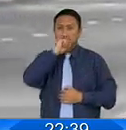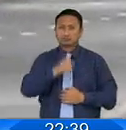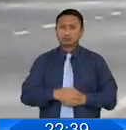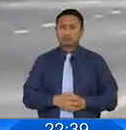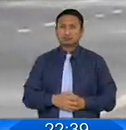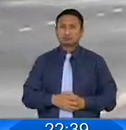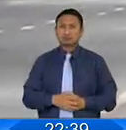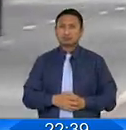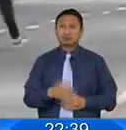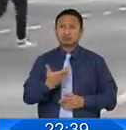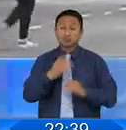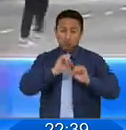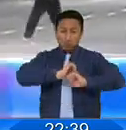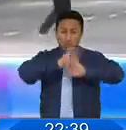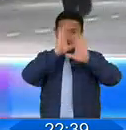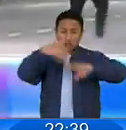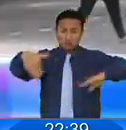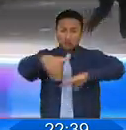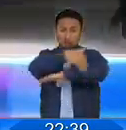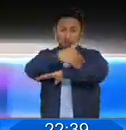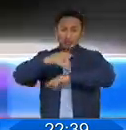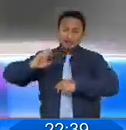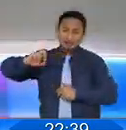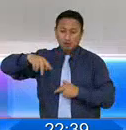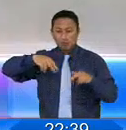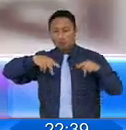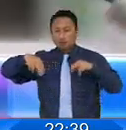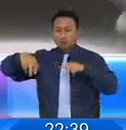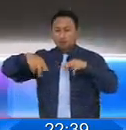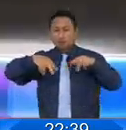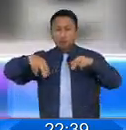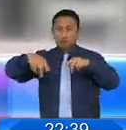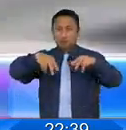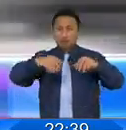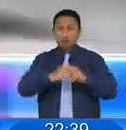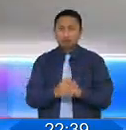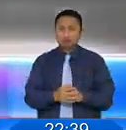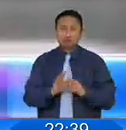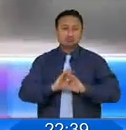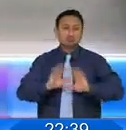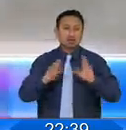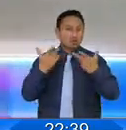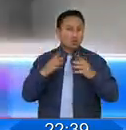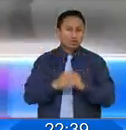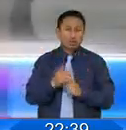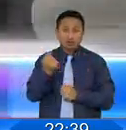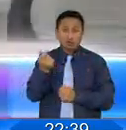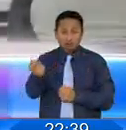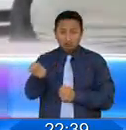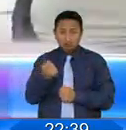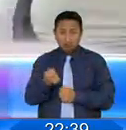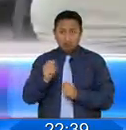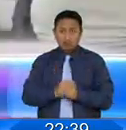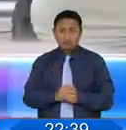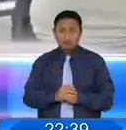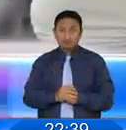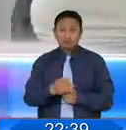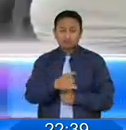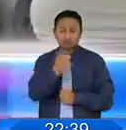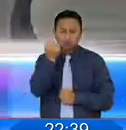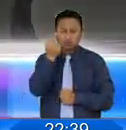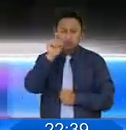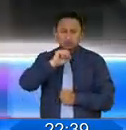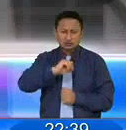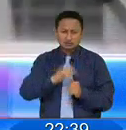Durante el día pululan por las calles de Guayaquil. Hacen cualquier cosa con tal de obtener dinero. Tienen claro lo que